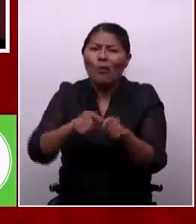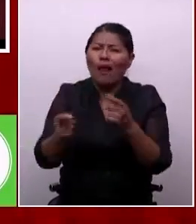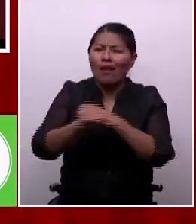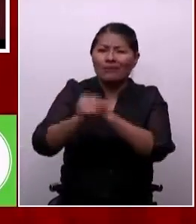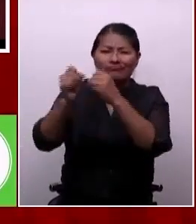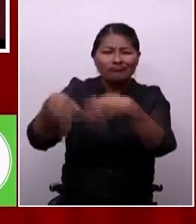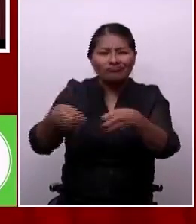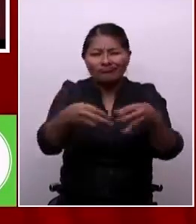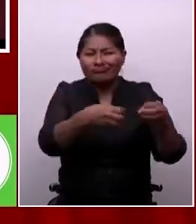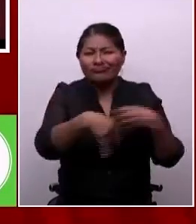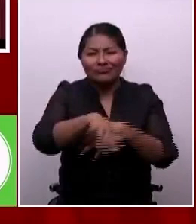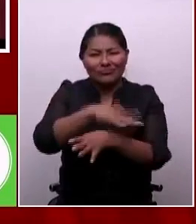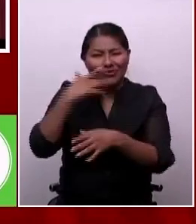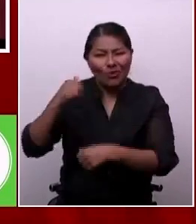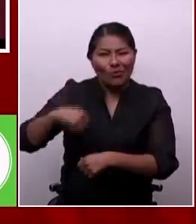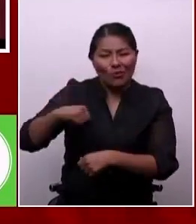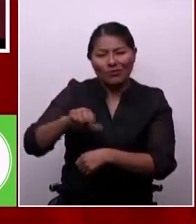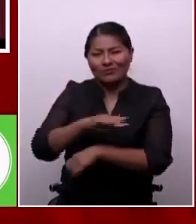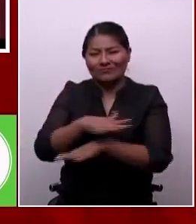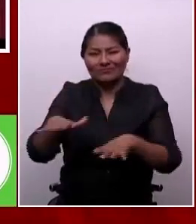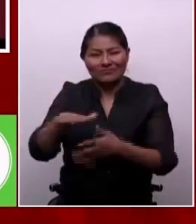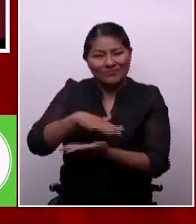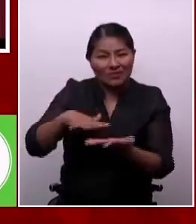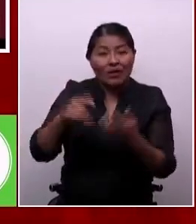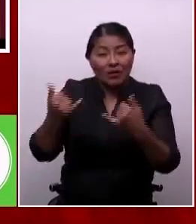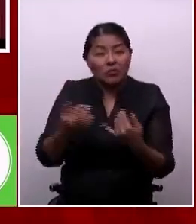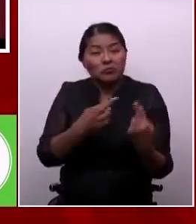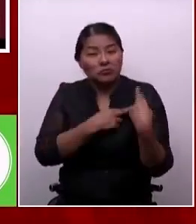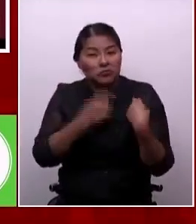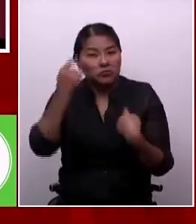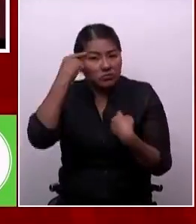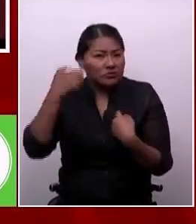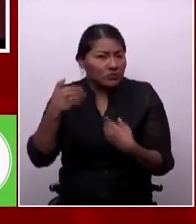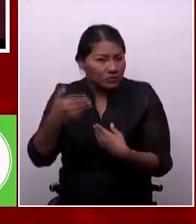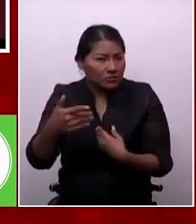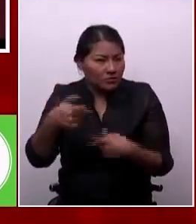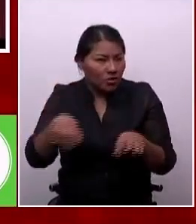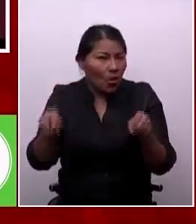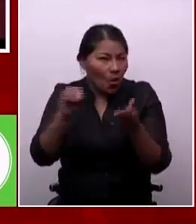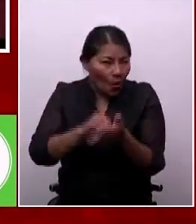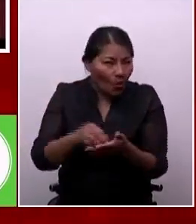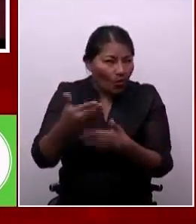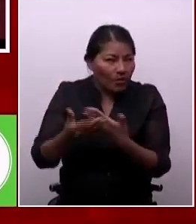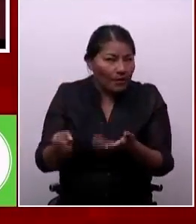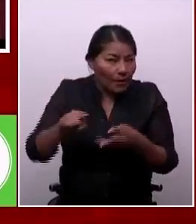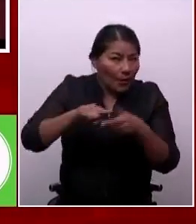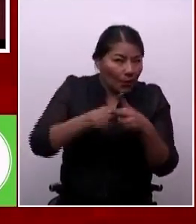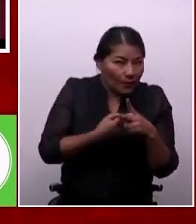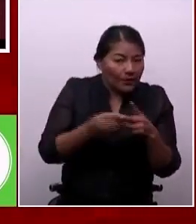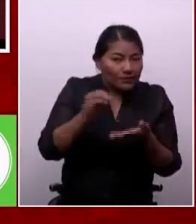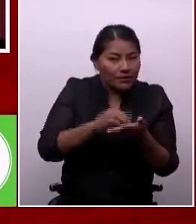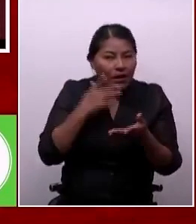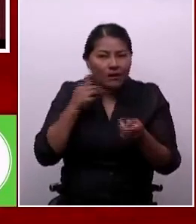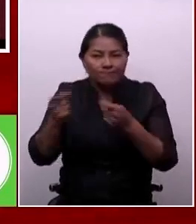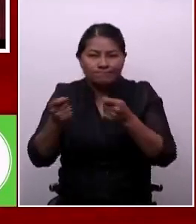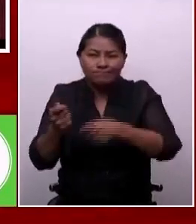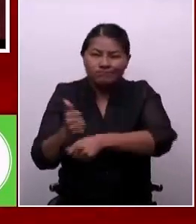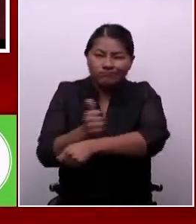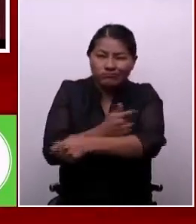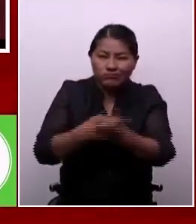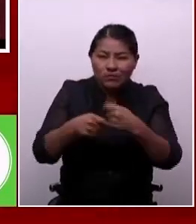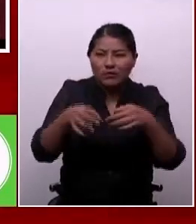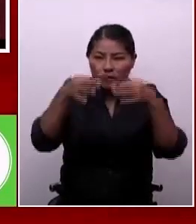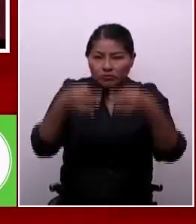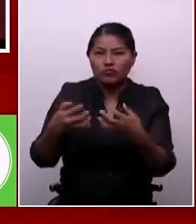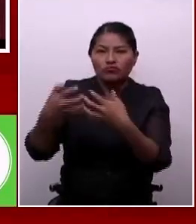la empresa municipal nosotros estamos pensando ya en en reiniciar la la gestiones para tener una empresa